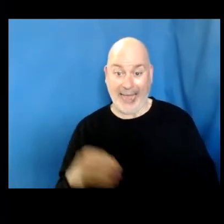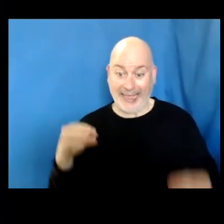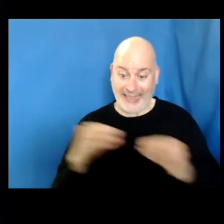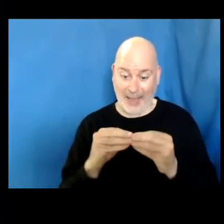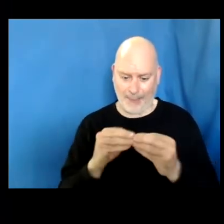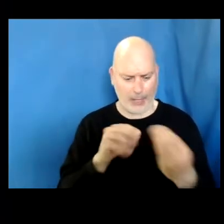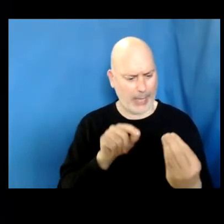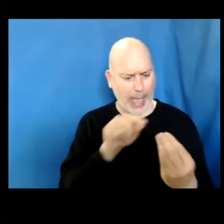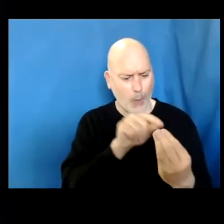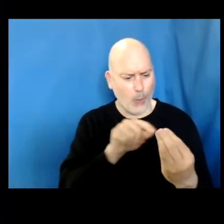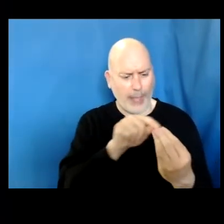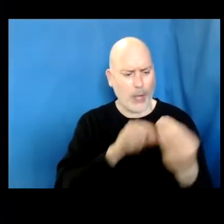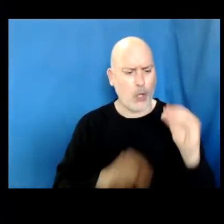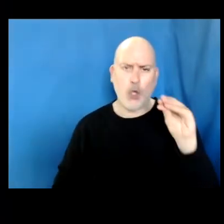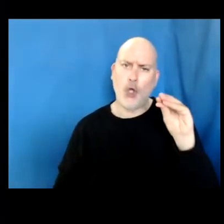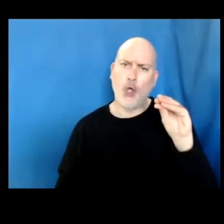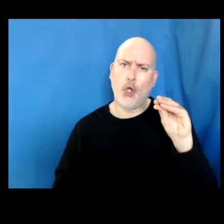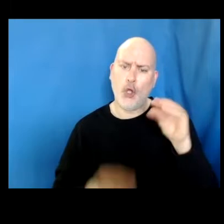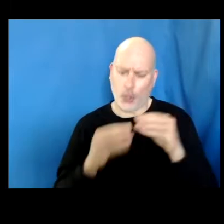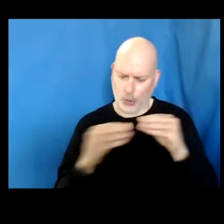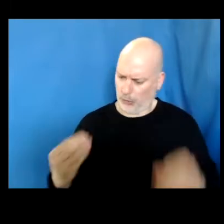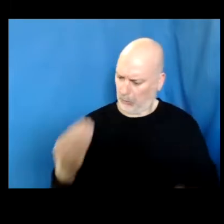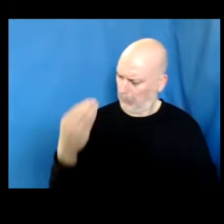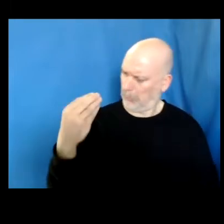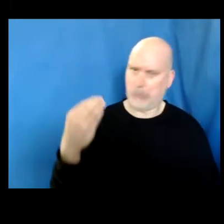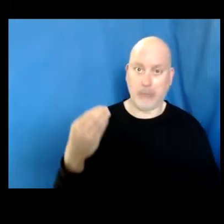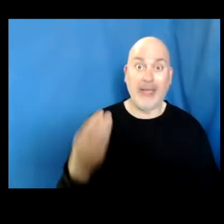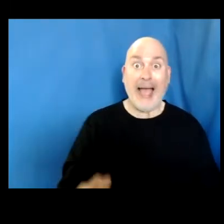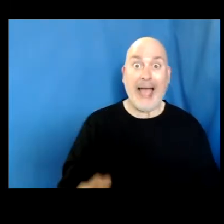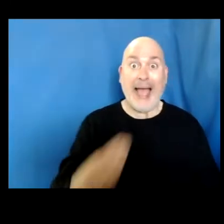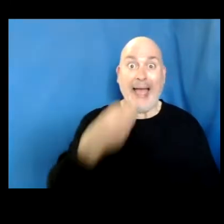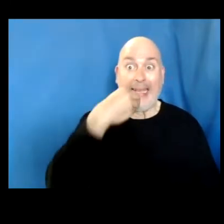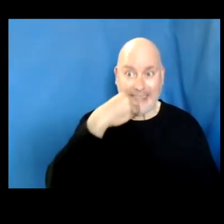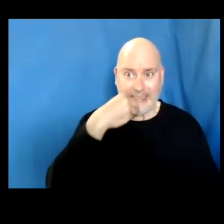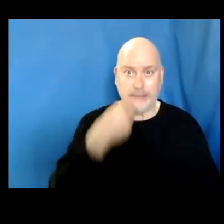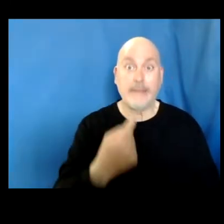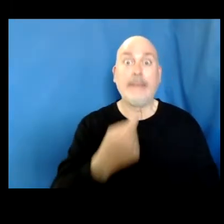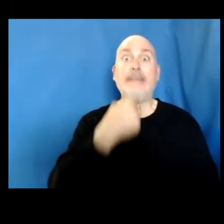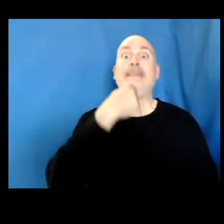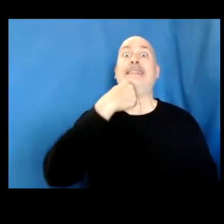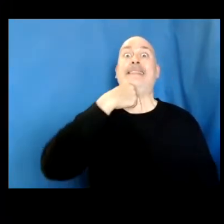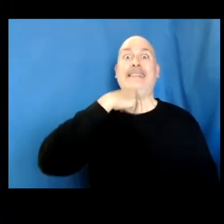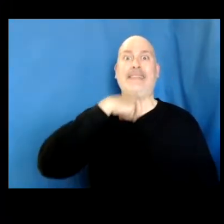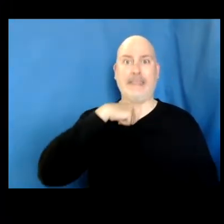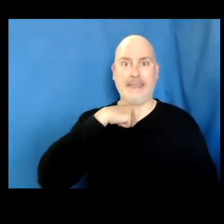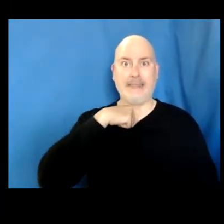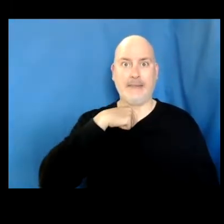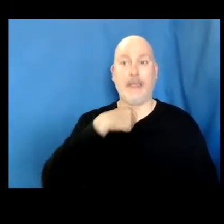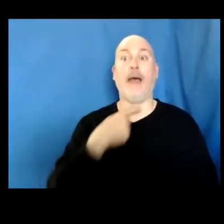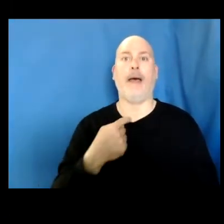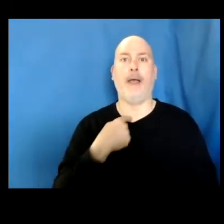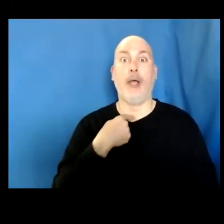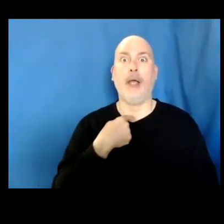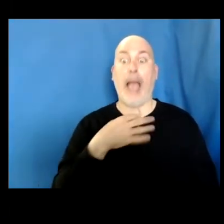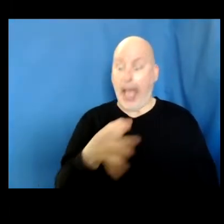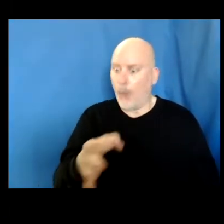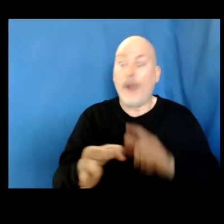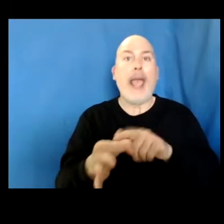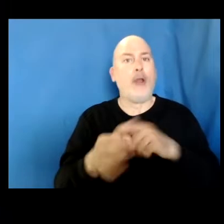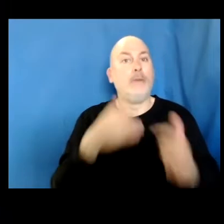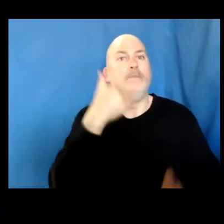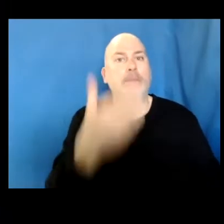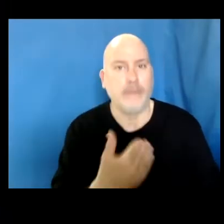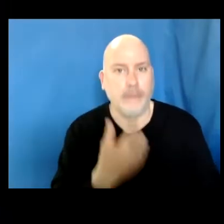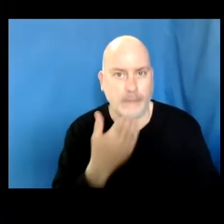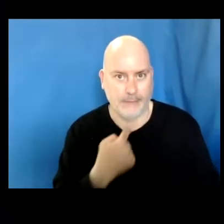Esto está hecho expresamente para que si el niño se lo pone en la boca y va a la vía respiratoria, tenga un agujero por el cual pueda pasar